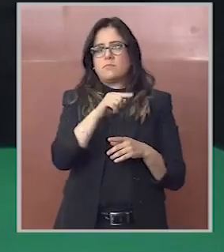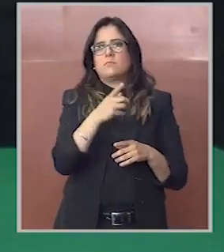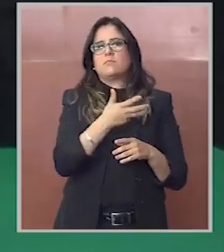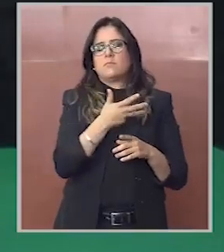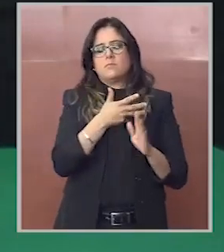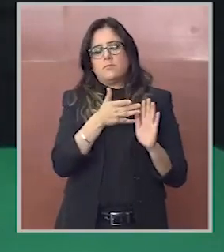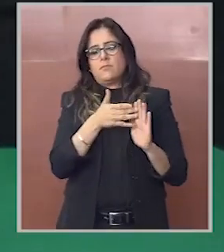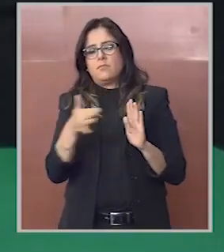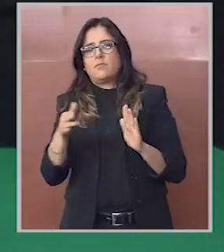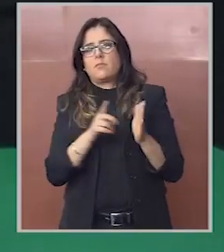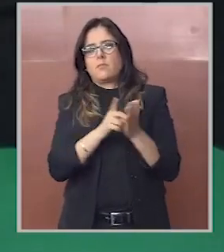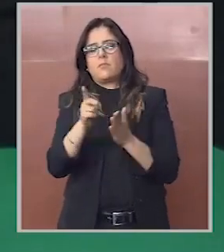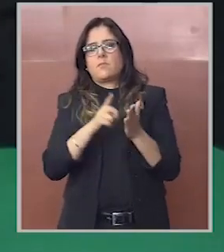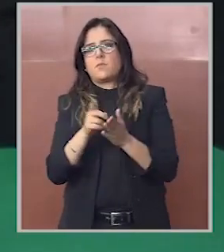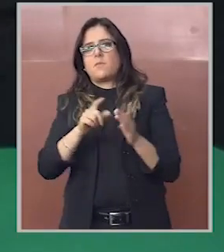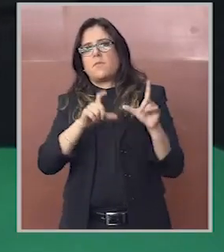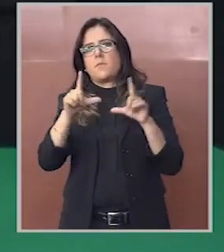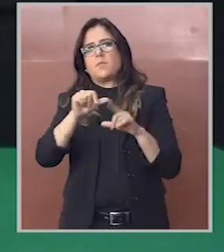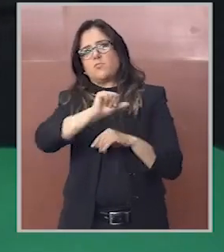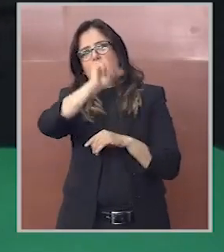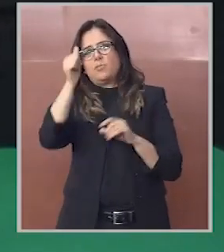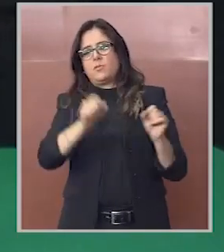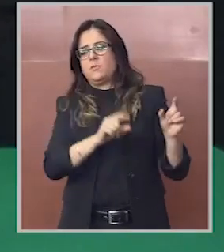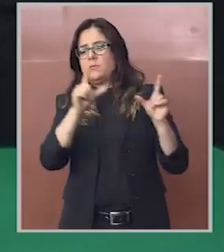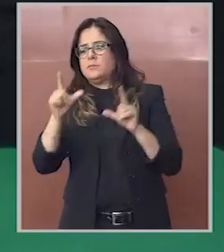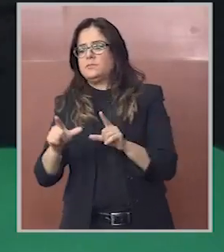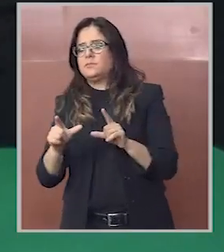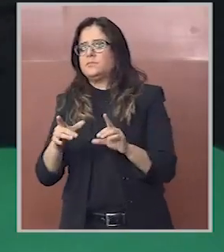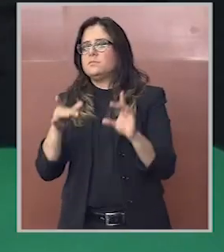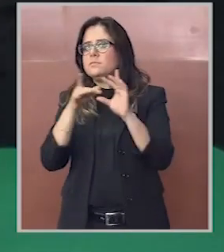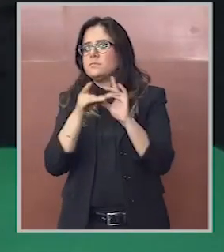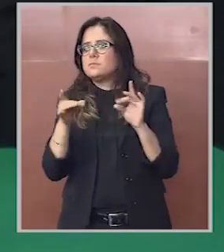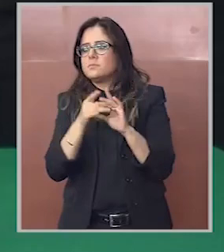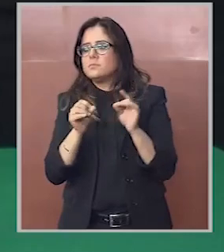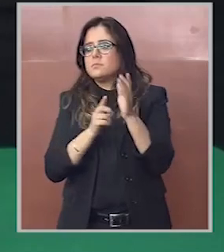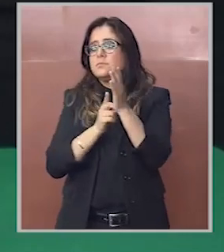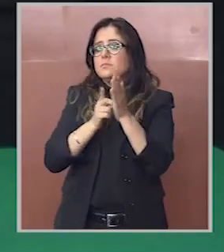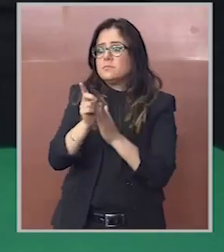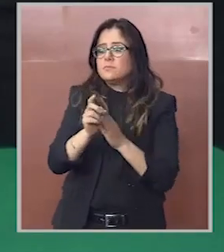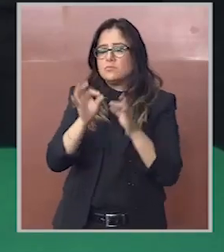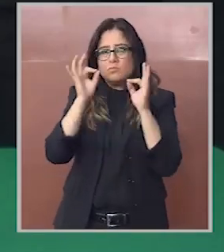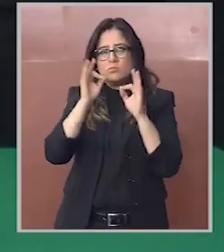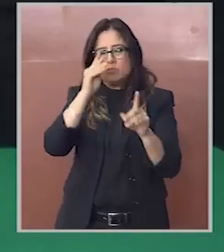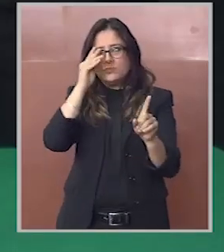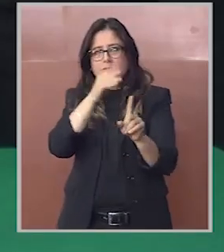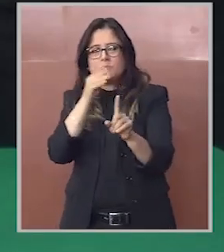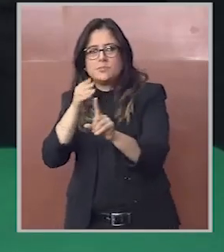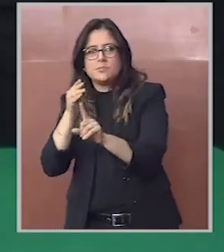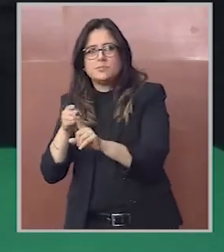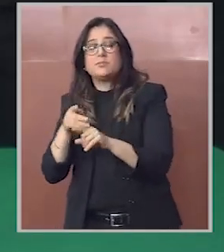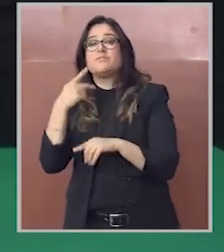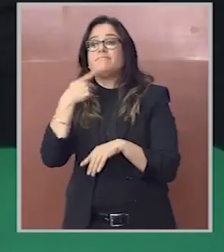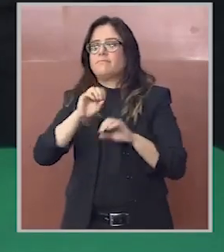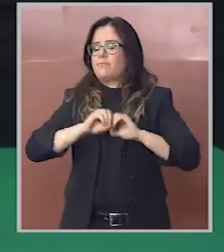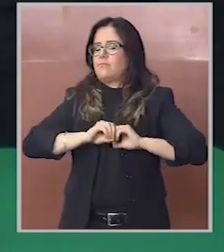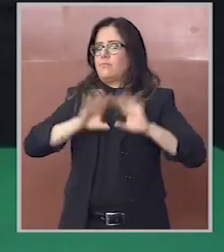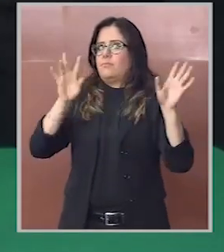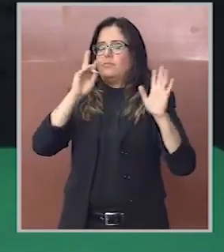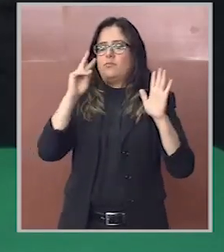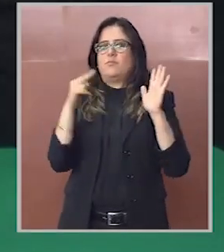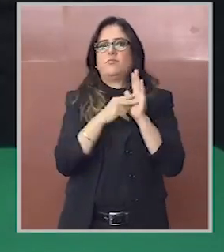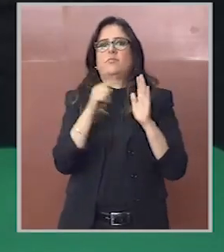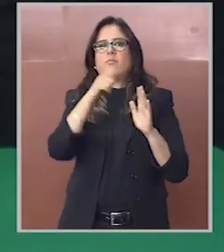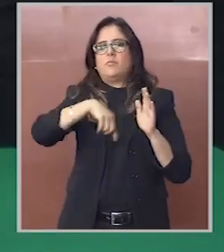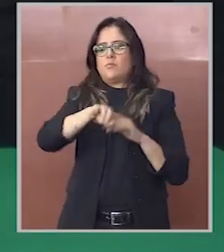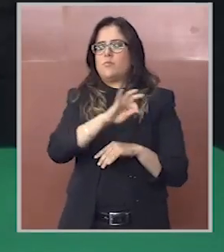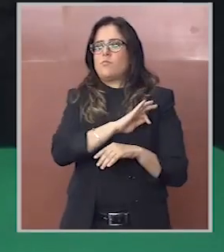mencionan ya derechos mucho más específicos pero claramente todos ellos Se podrían de alguna manera agrupar en estos